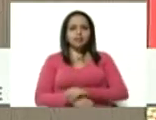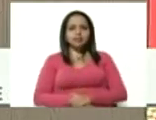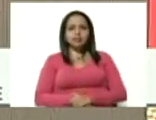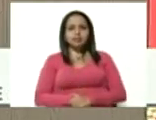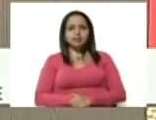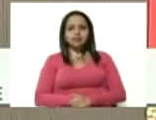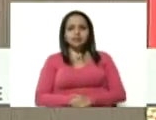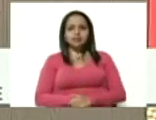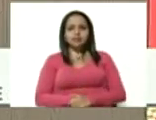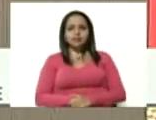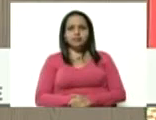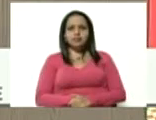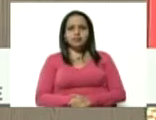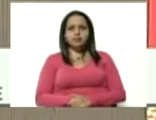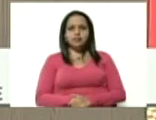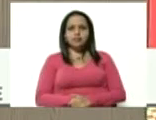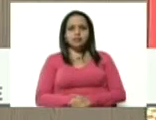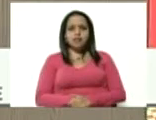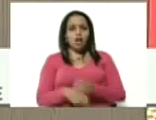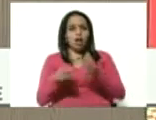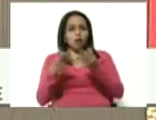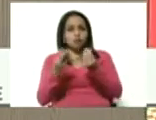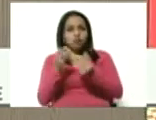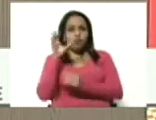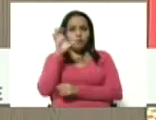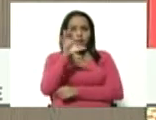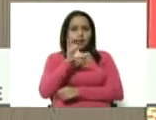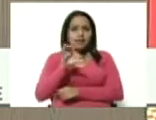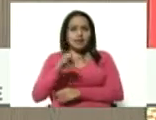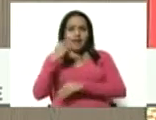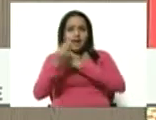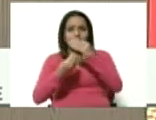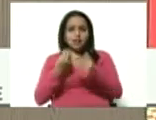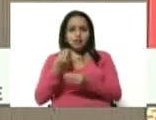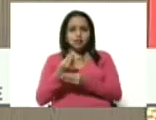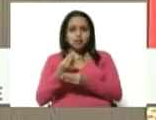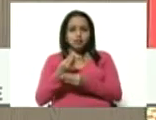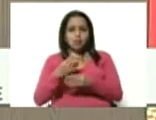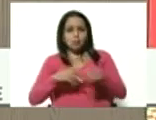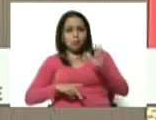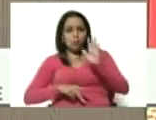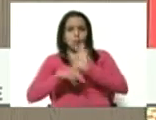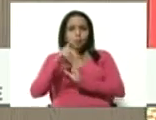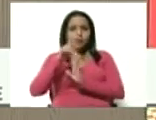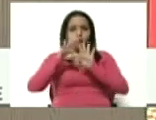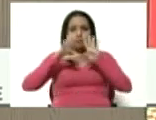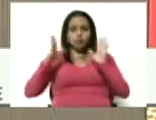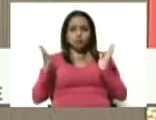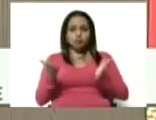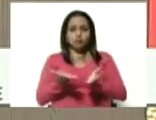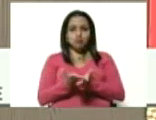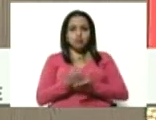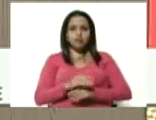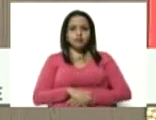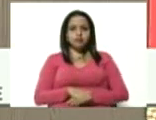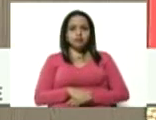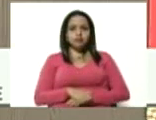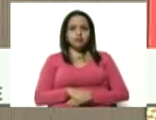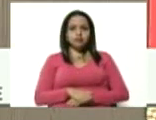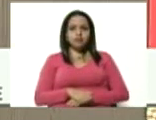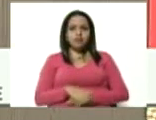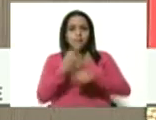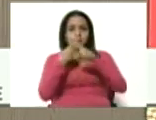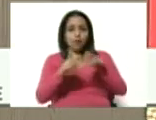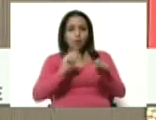Aunque muchos países han hecho algunos progresos a nivel mundial, la pandemia